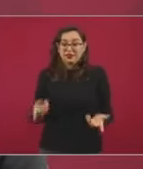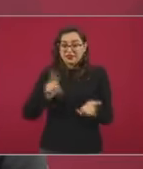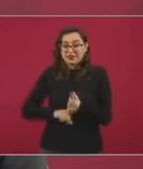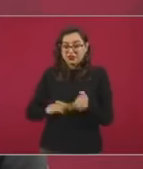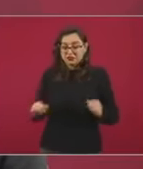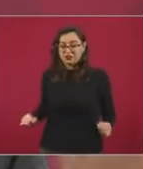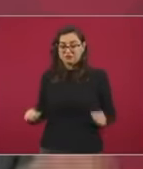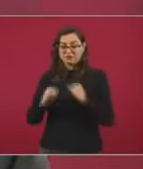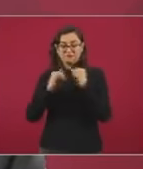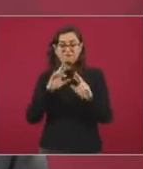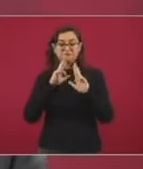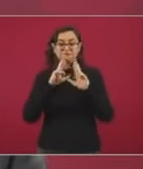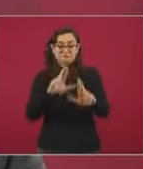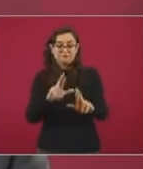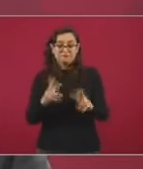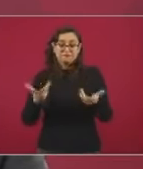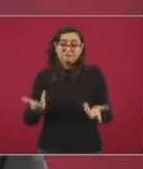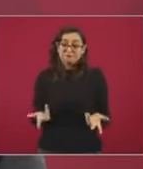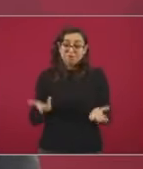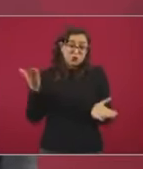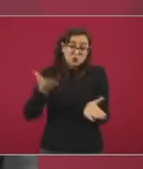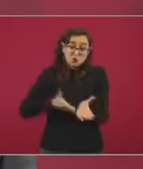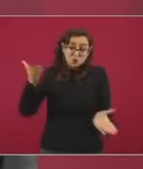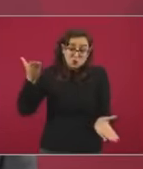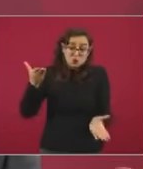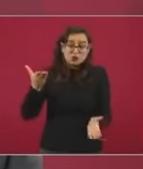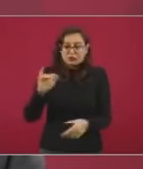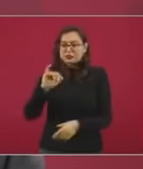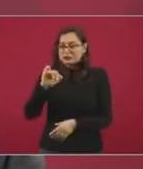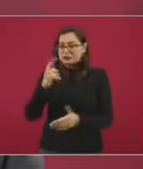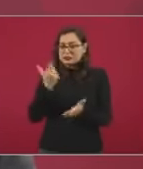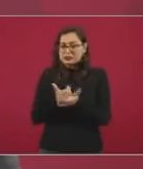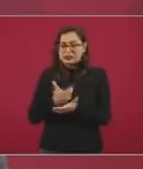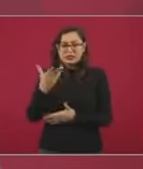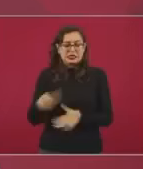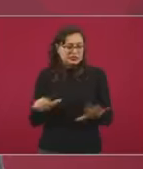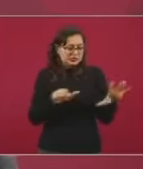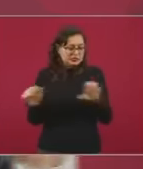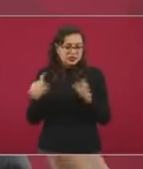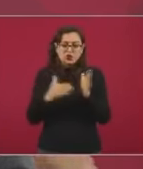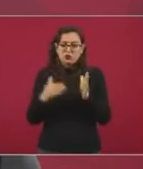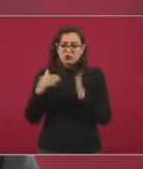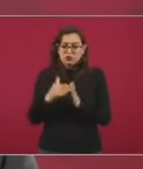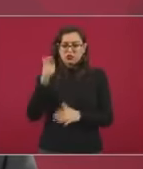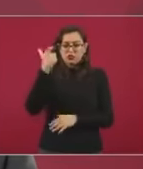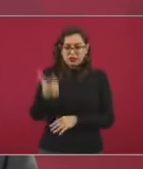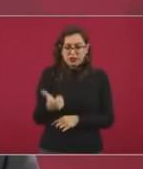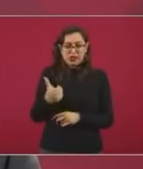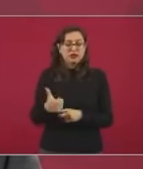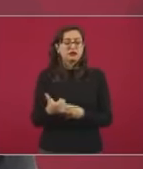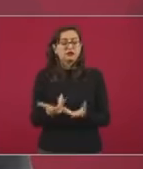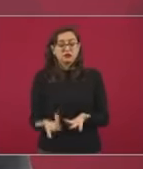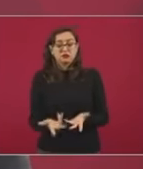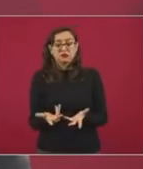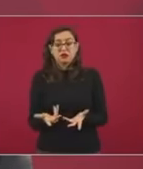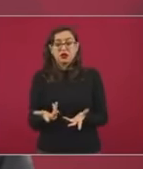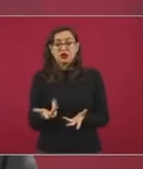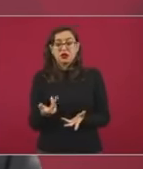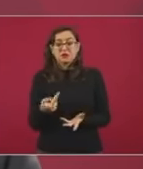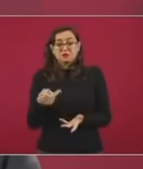emiten resoluciones pues que son multas altas, sí, son 600 millones de pesos entre estas 14 empresas,